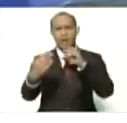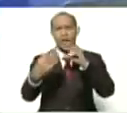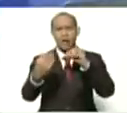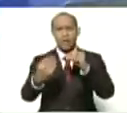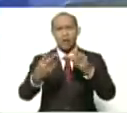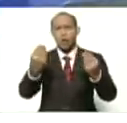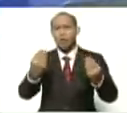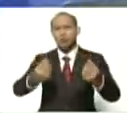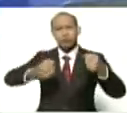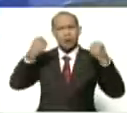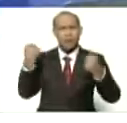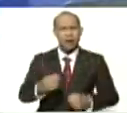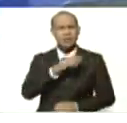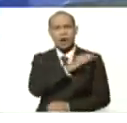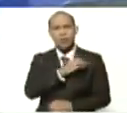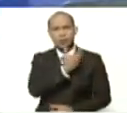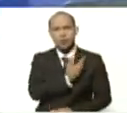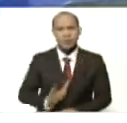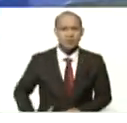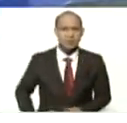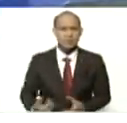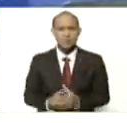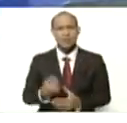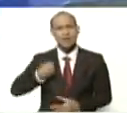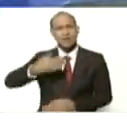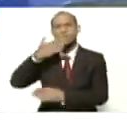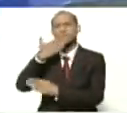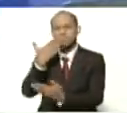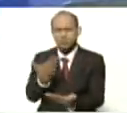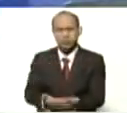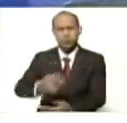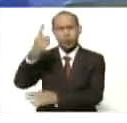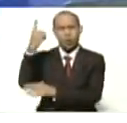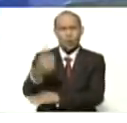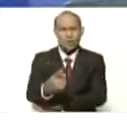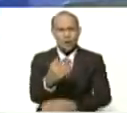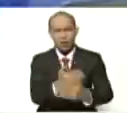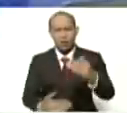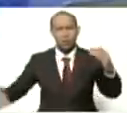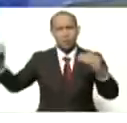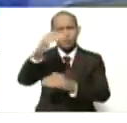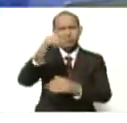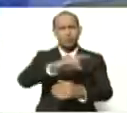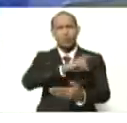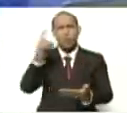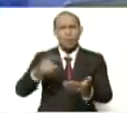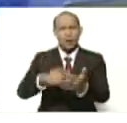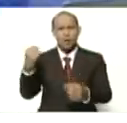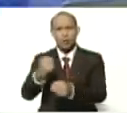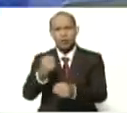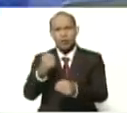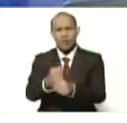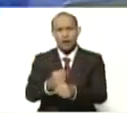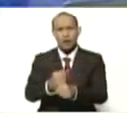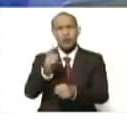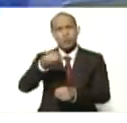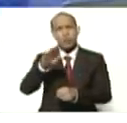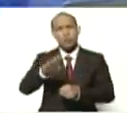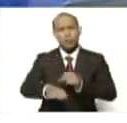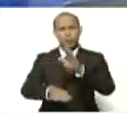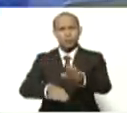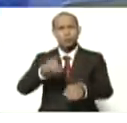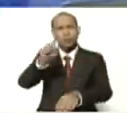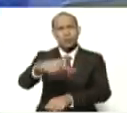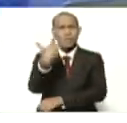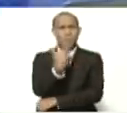mucha fuerza en la comisión presidencial exigiendo al máximo y bueno avanzar en las vacunas